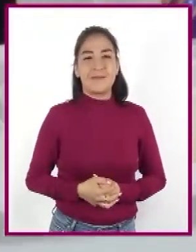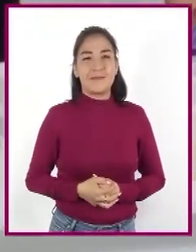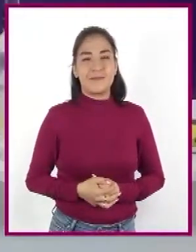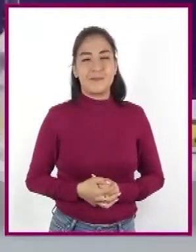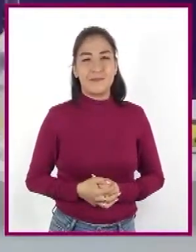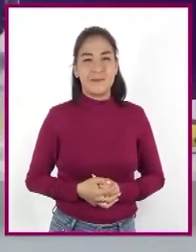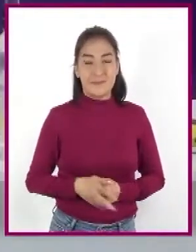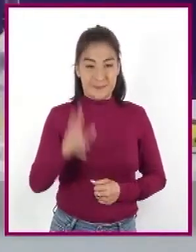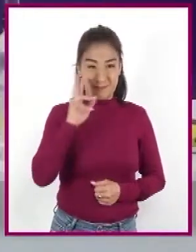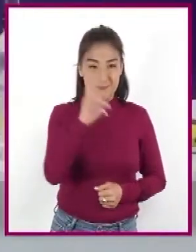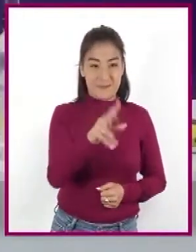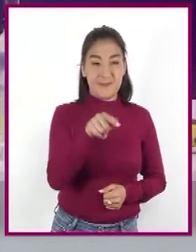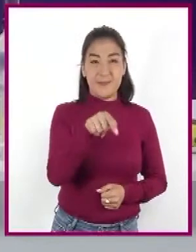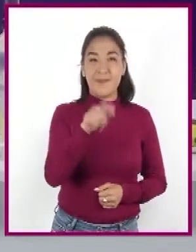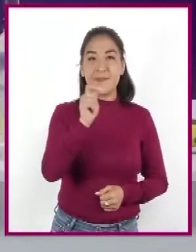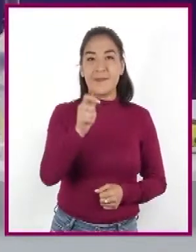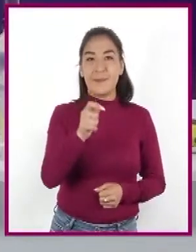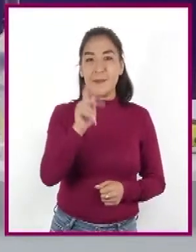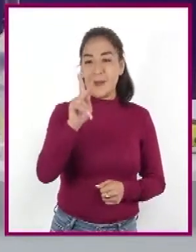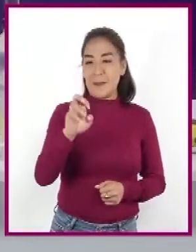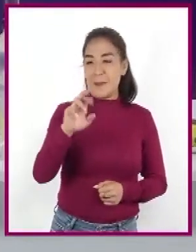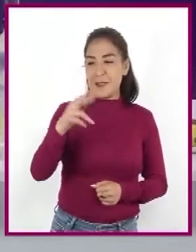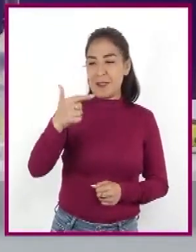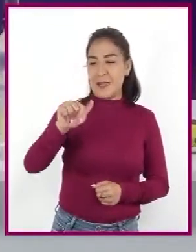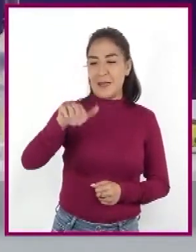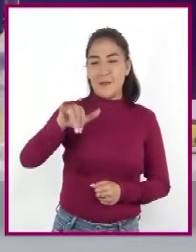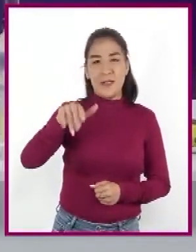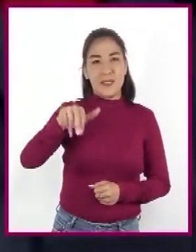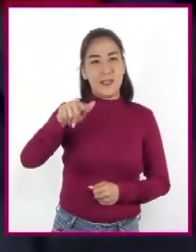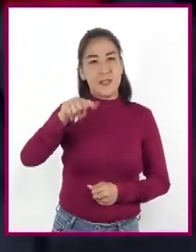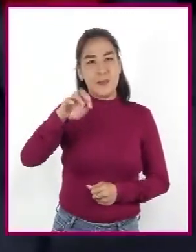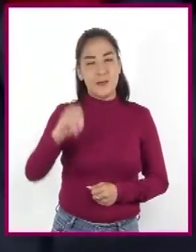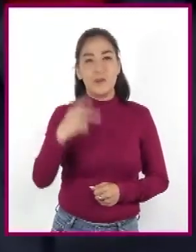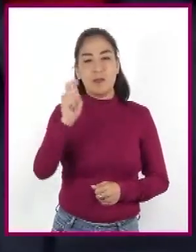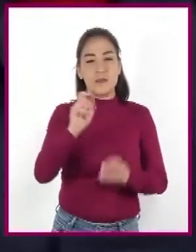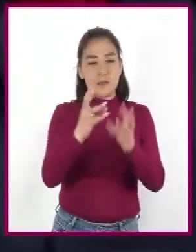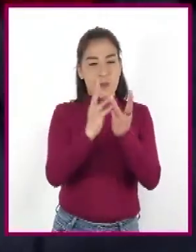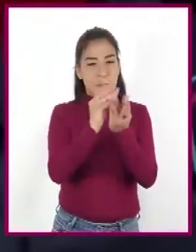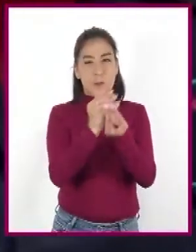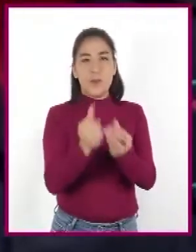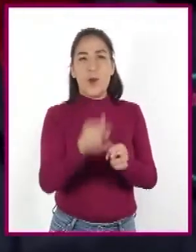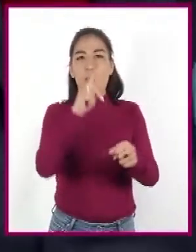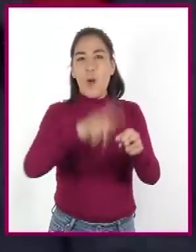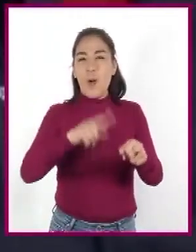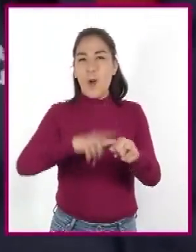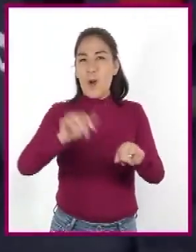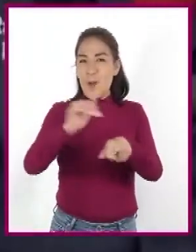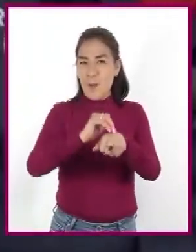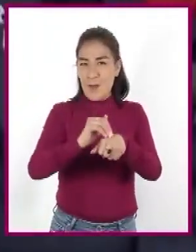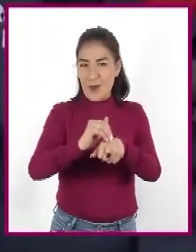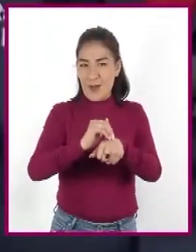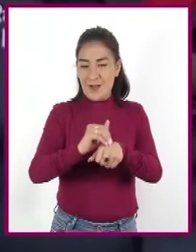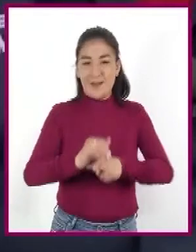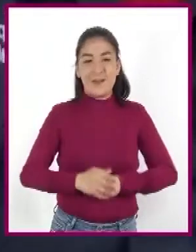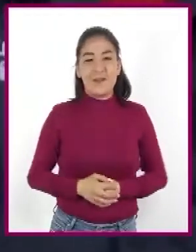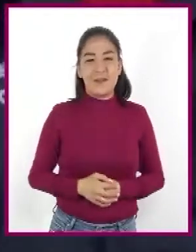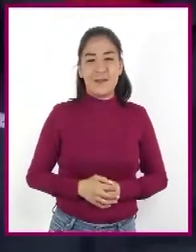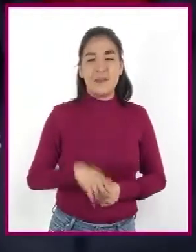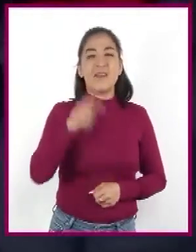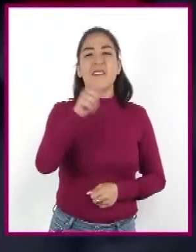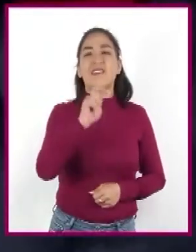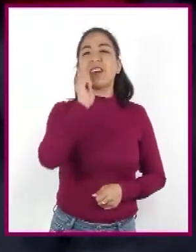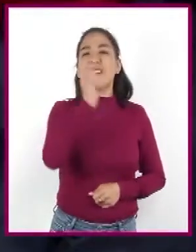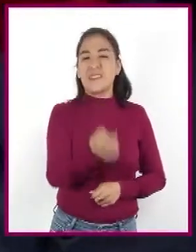Como pueden observar, el permanganato de potasio da una coloración morada o lila. Y nos decían que era una